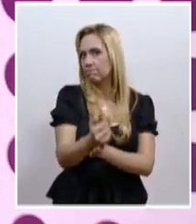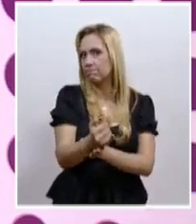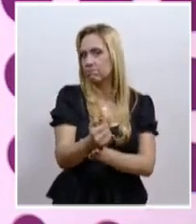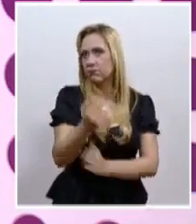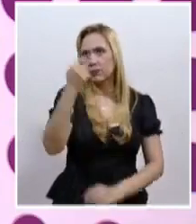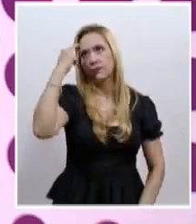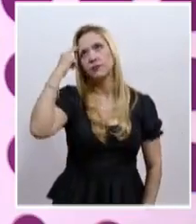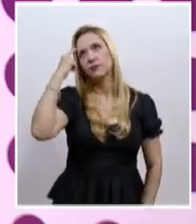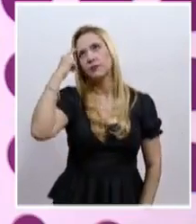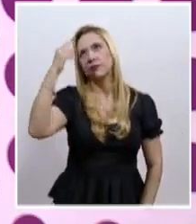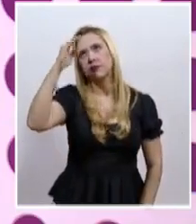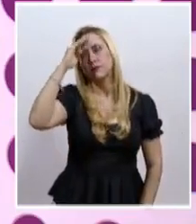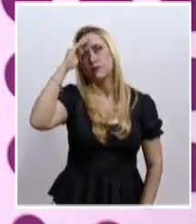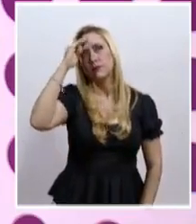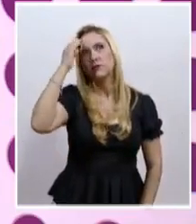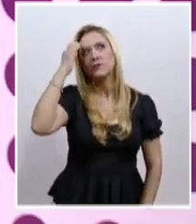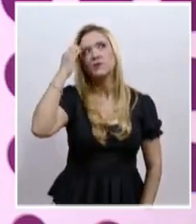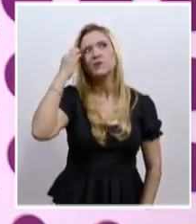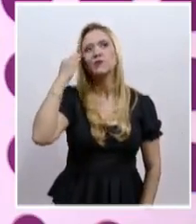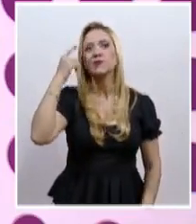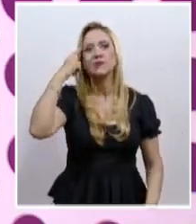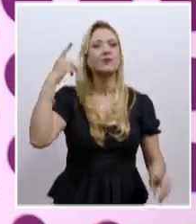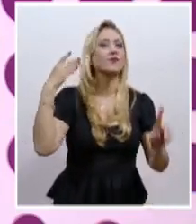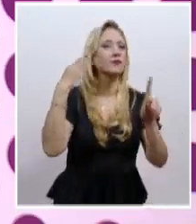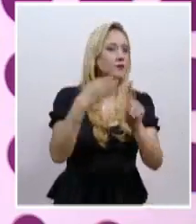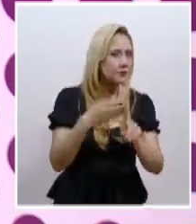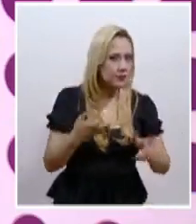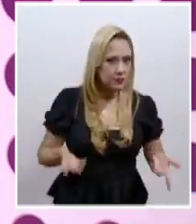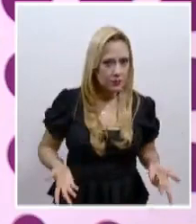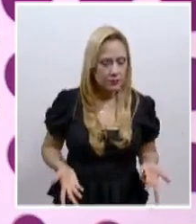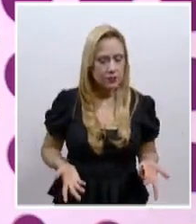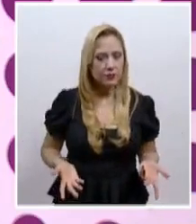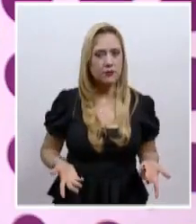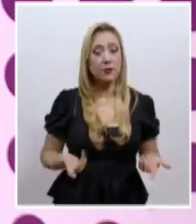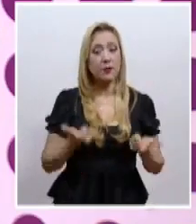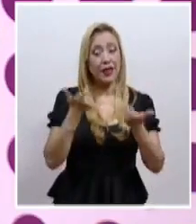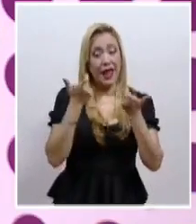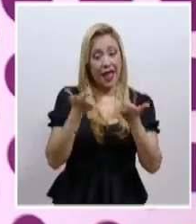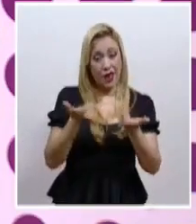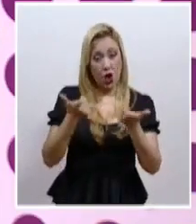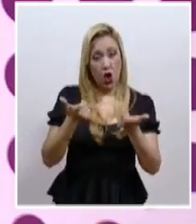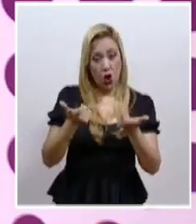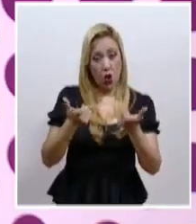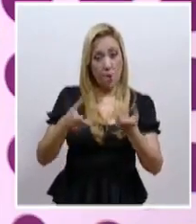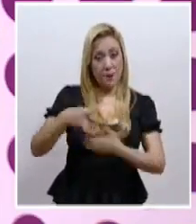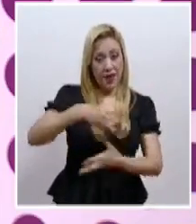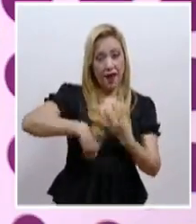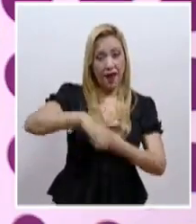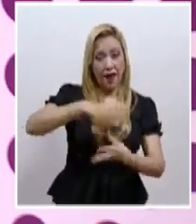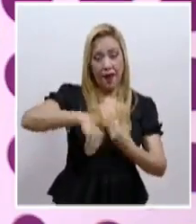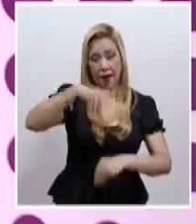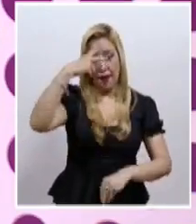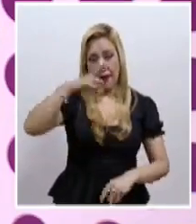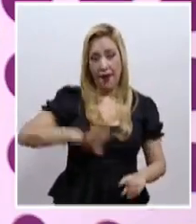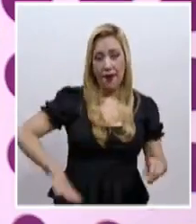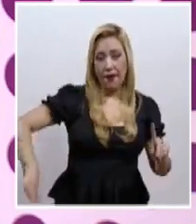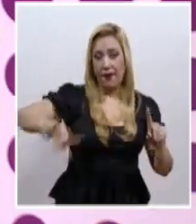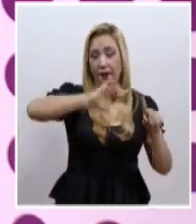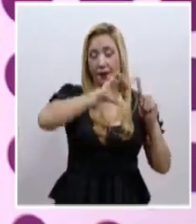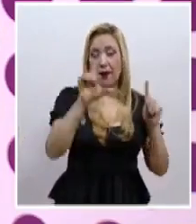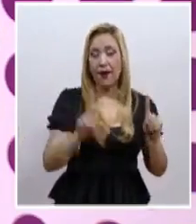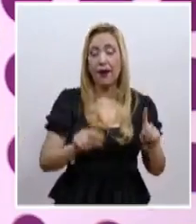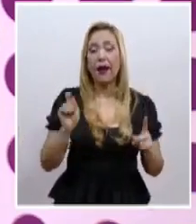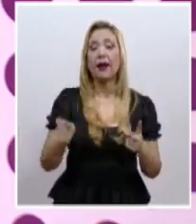racional buscando cumplir algún objetivo. La economía entendida como la economía del país es lo